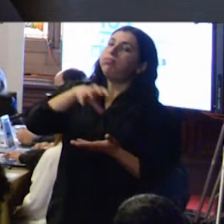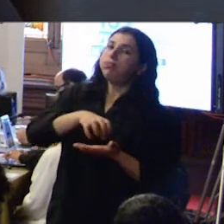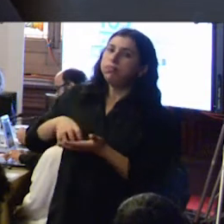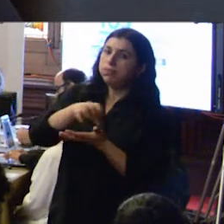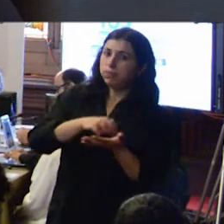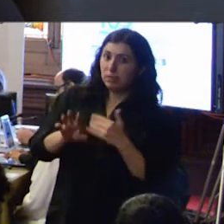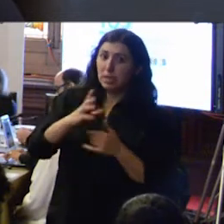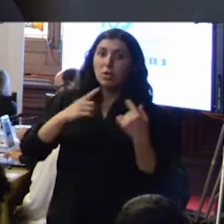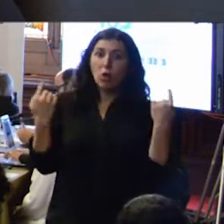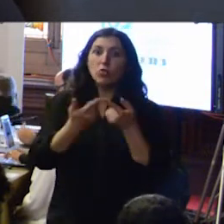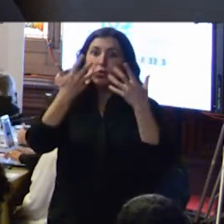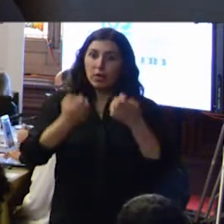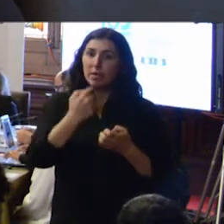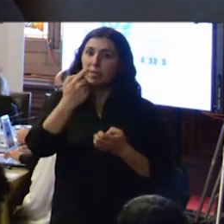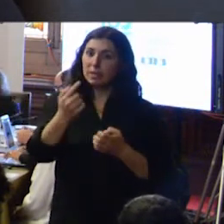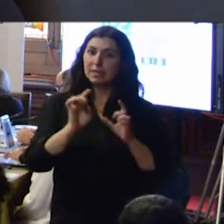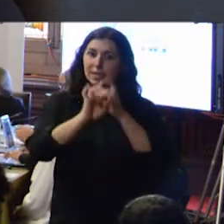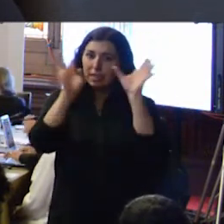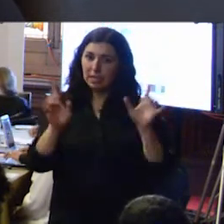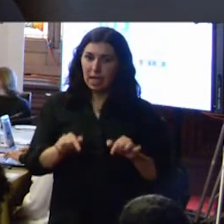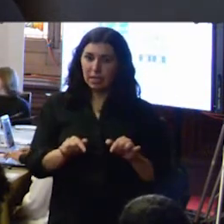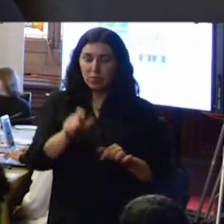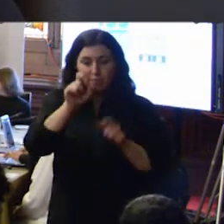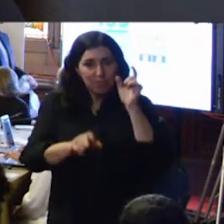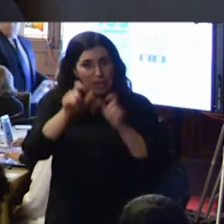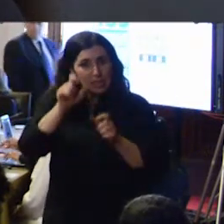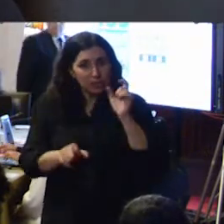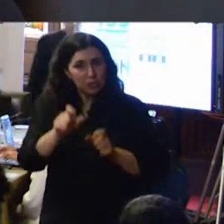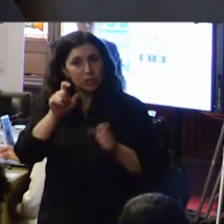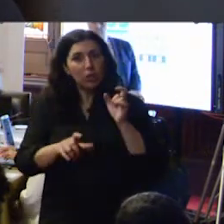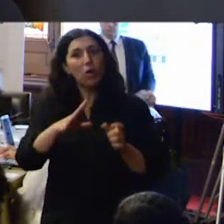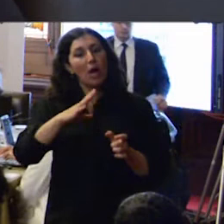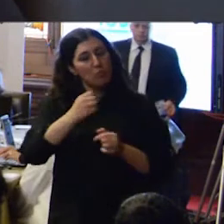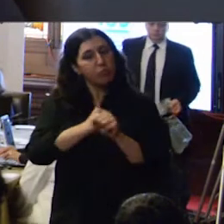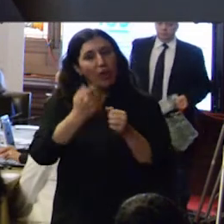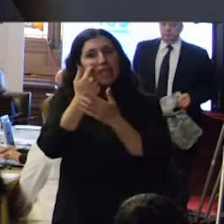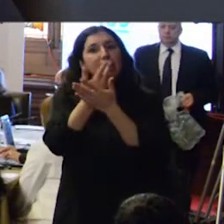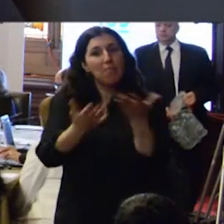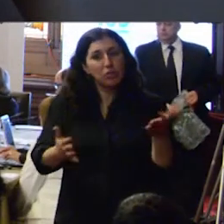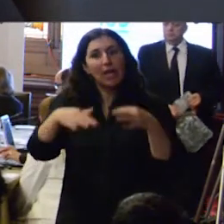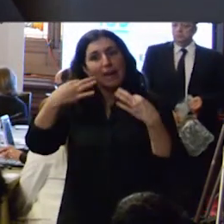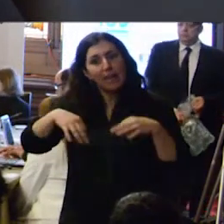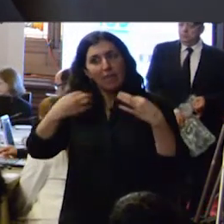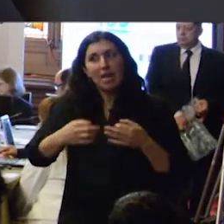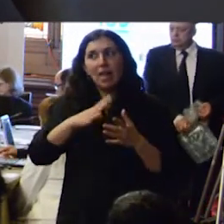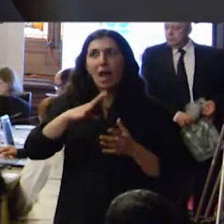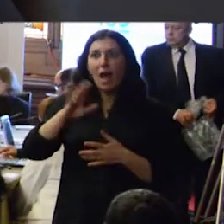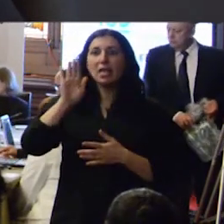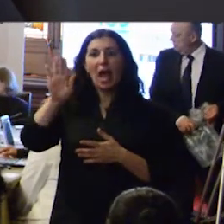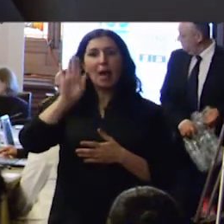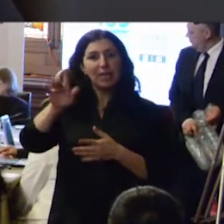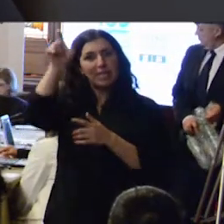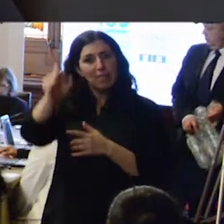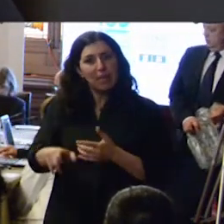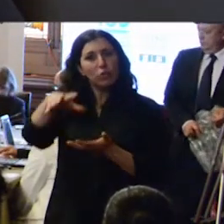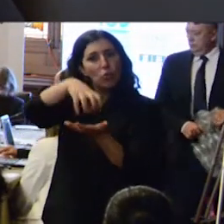sino solamente enunciativo, conjuntamente con el que dará la sociedad civil, podrá demostrar en alguna manera que efectivamente esas amenazas existen en la democracia